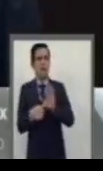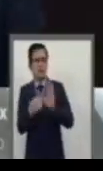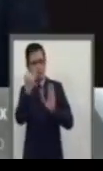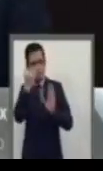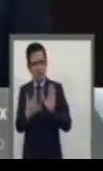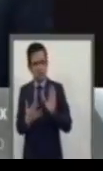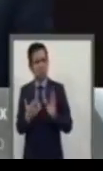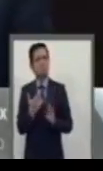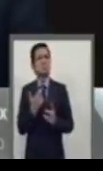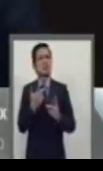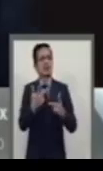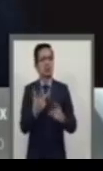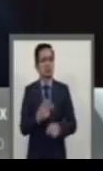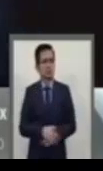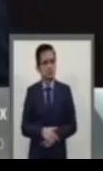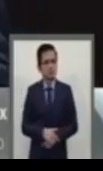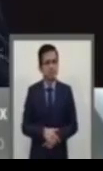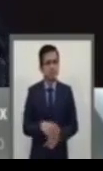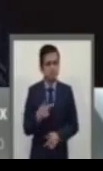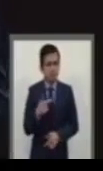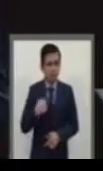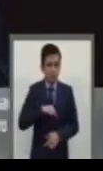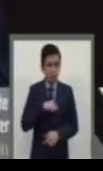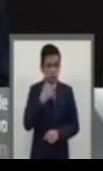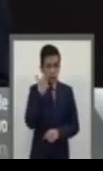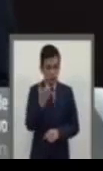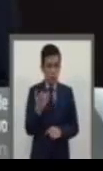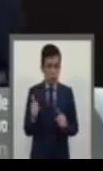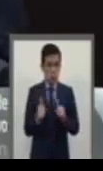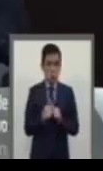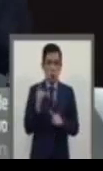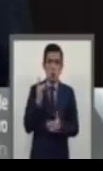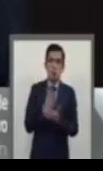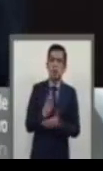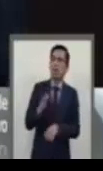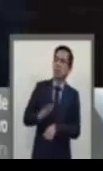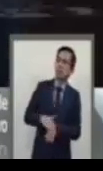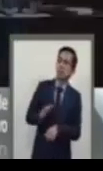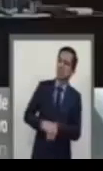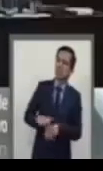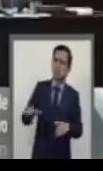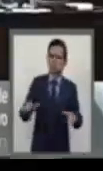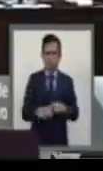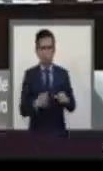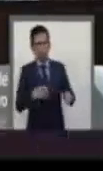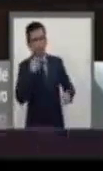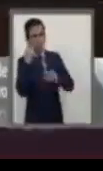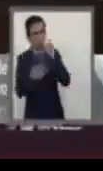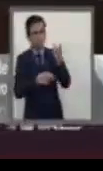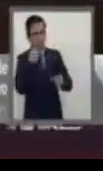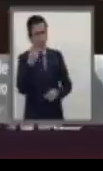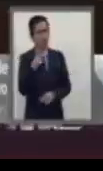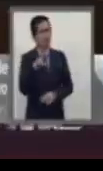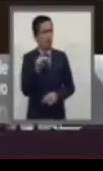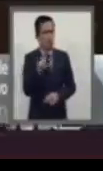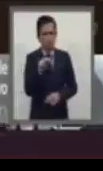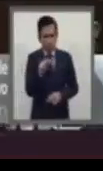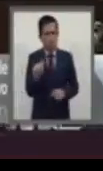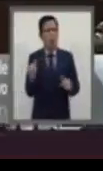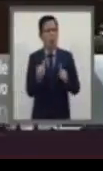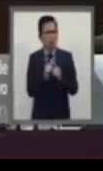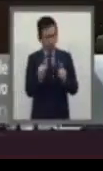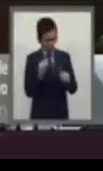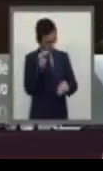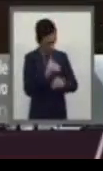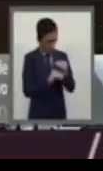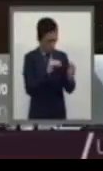no pretendemos mejorar la imagen de nuestro país con llamados vacíos a congregaciones discursivas, sino a través de instrumentos